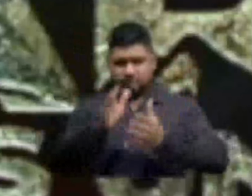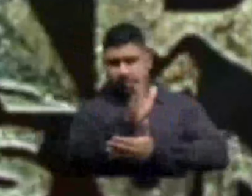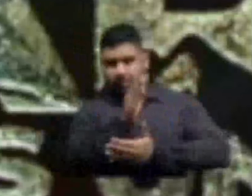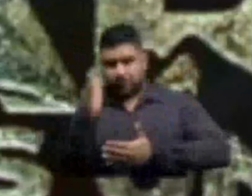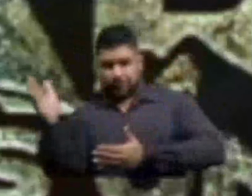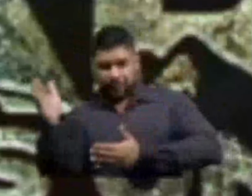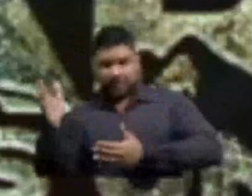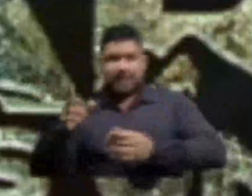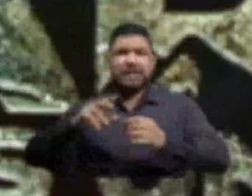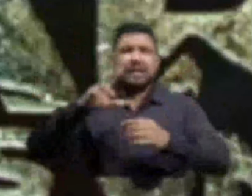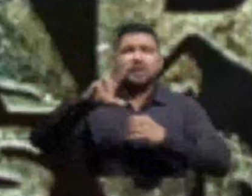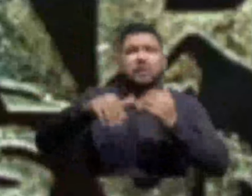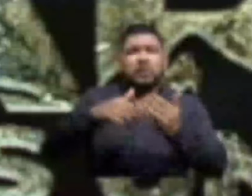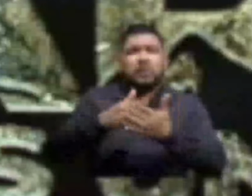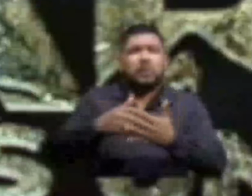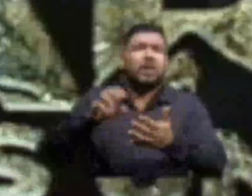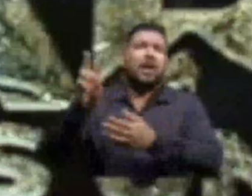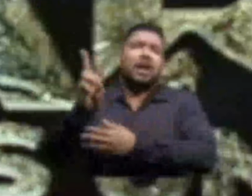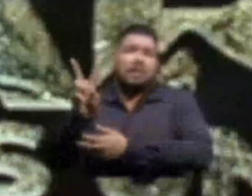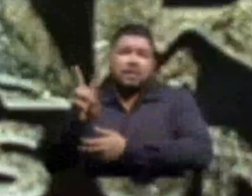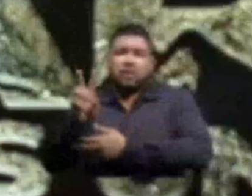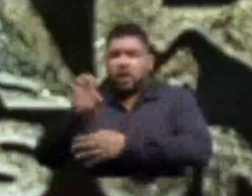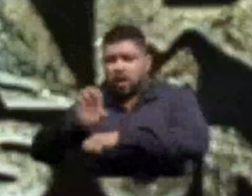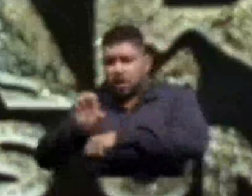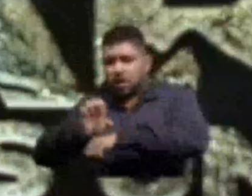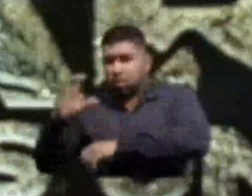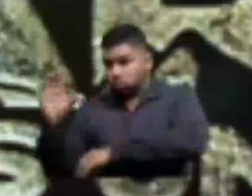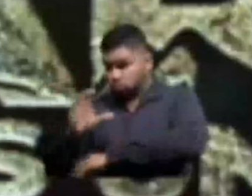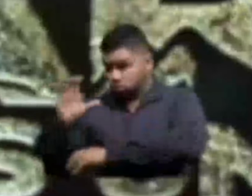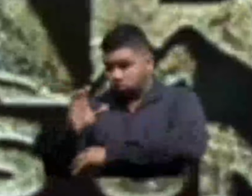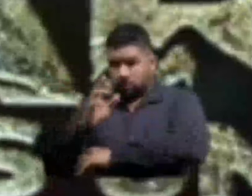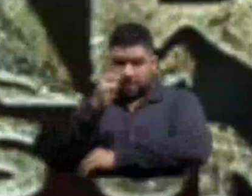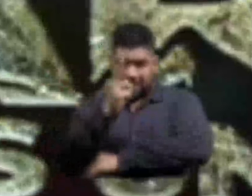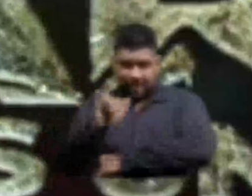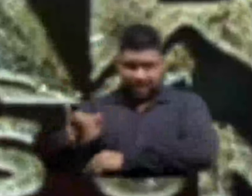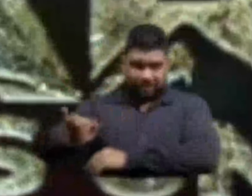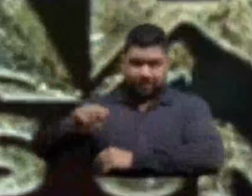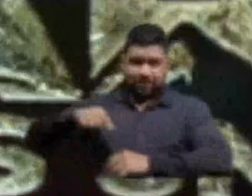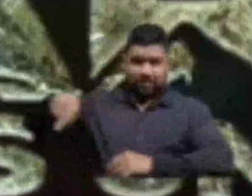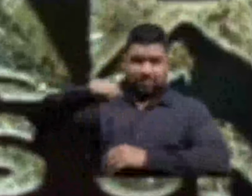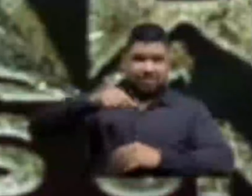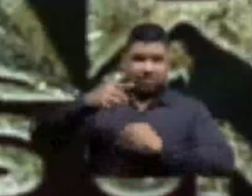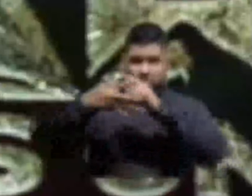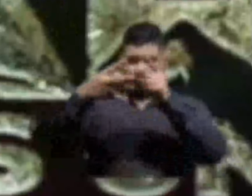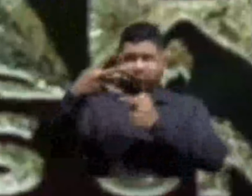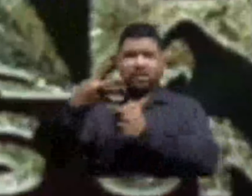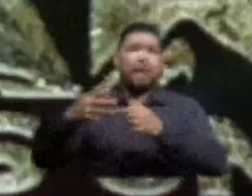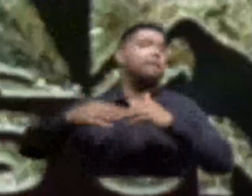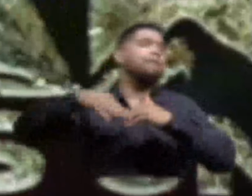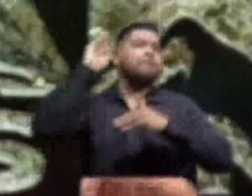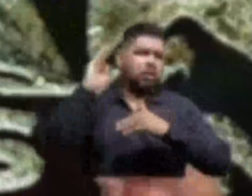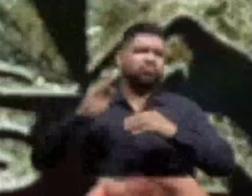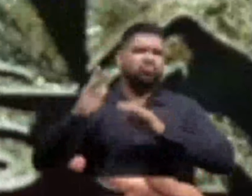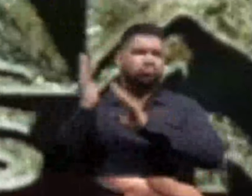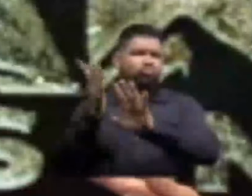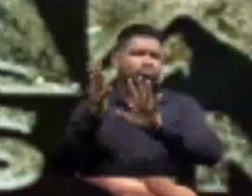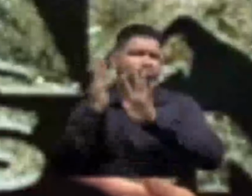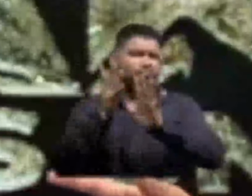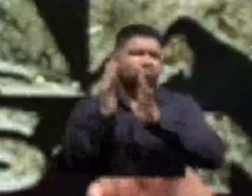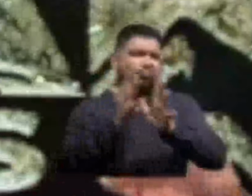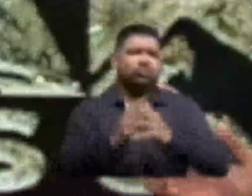política de seguridad como lo es Venezuela Ecuador Colombia y Haití que son los principales países que generan migración en estos momento y con el